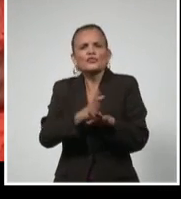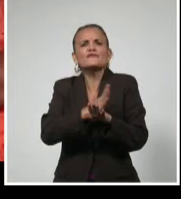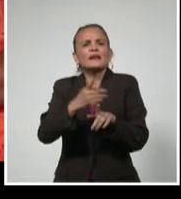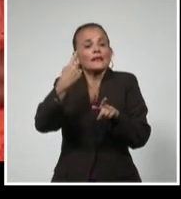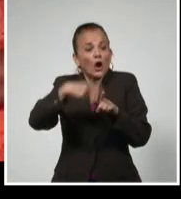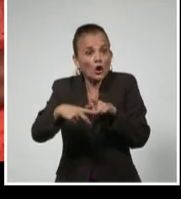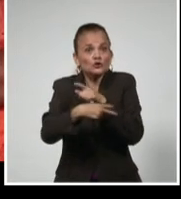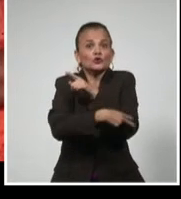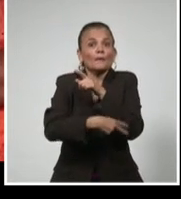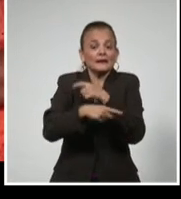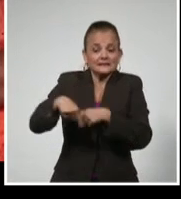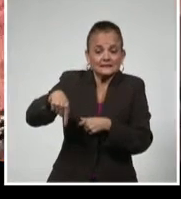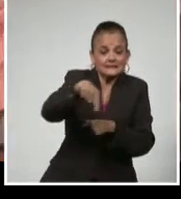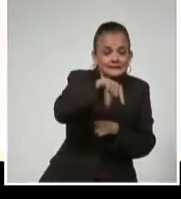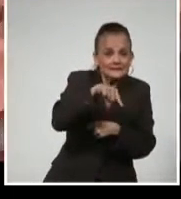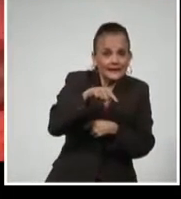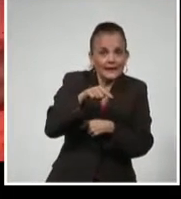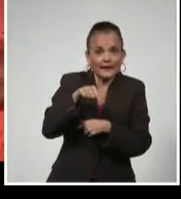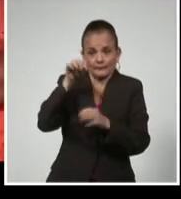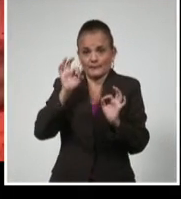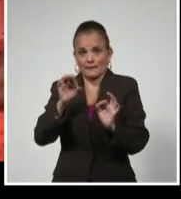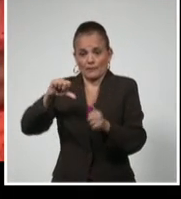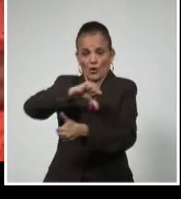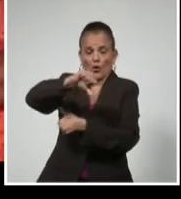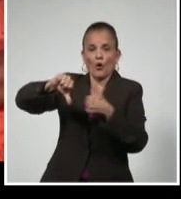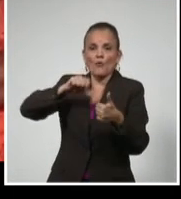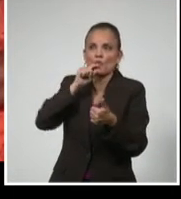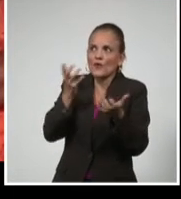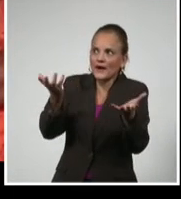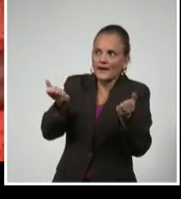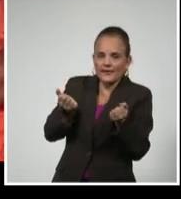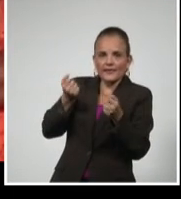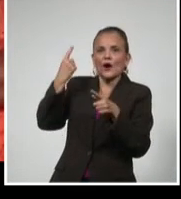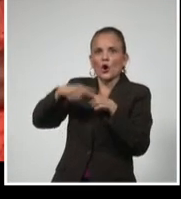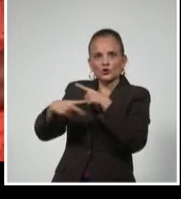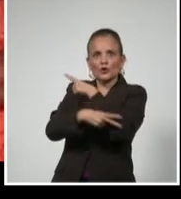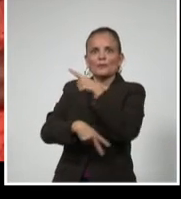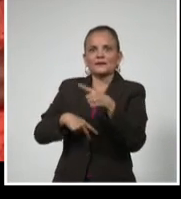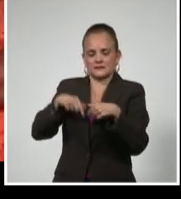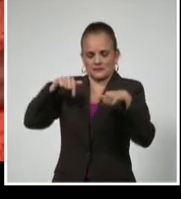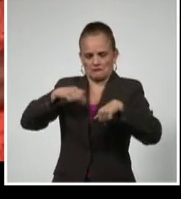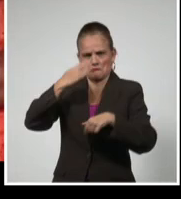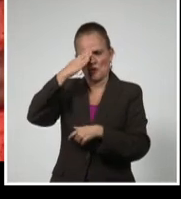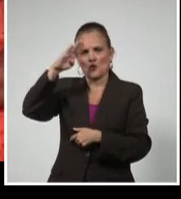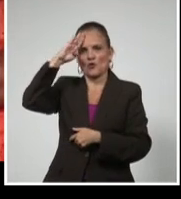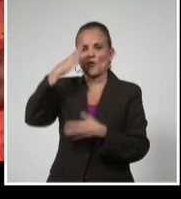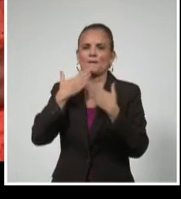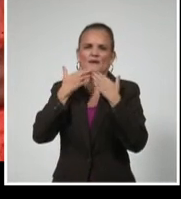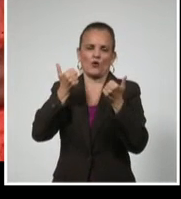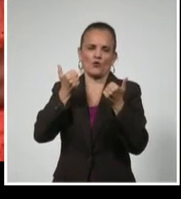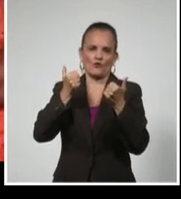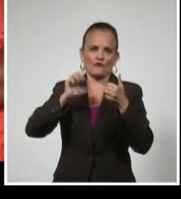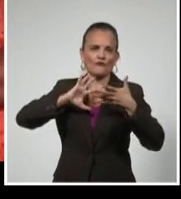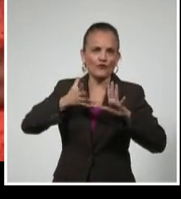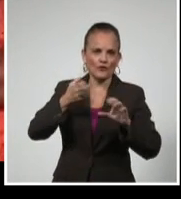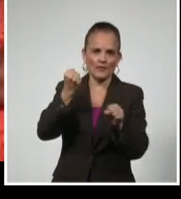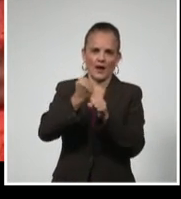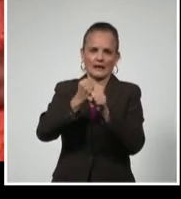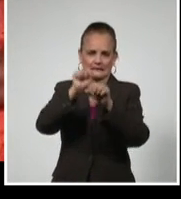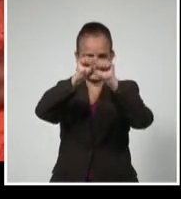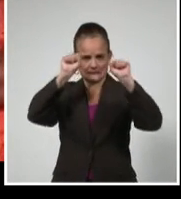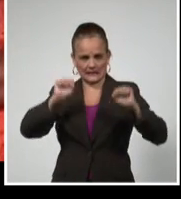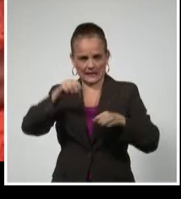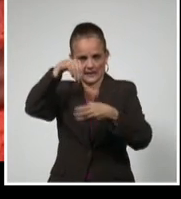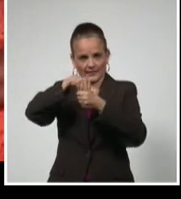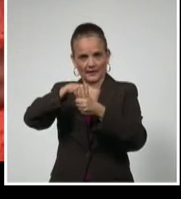países de la región para atraer capital extranjero. Es decir, tenemos las potencialidades y de hecho así se está demostrando por varios inversores que se